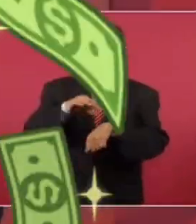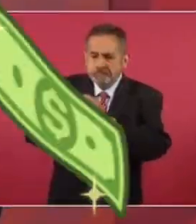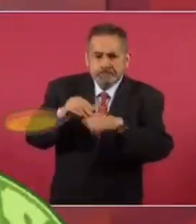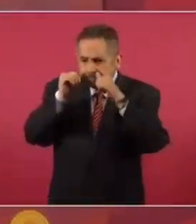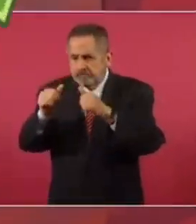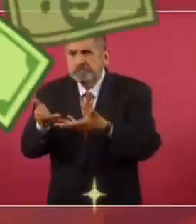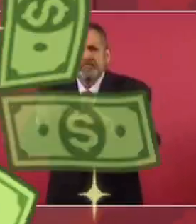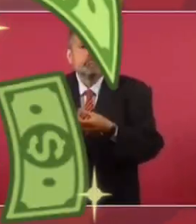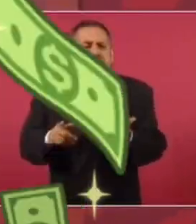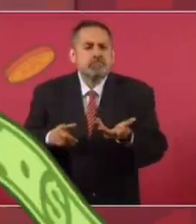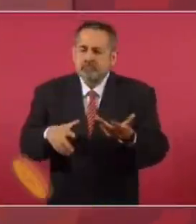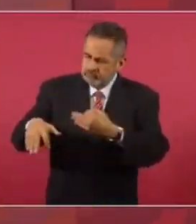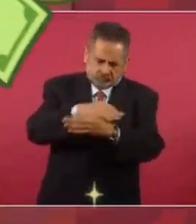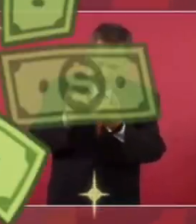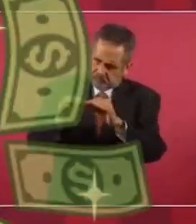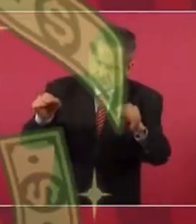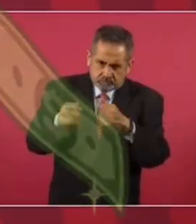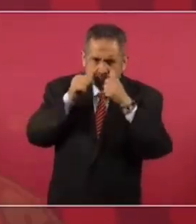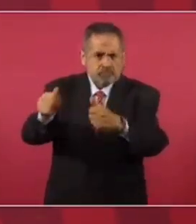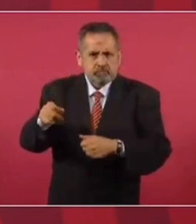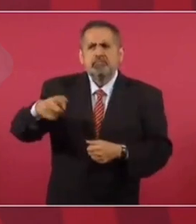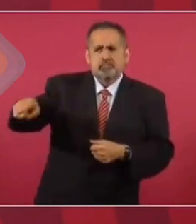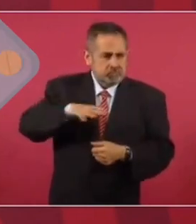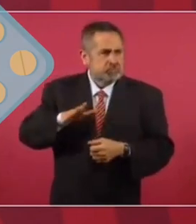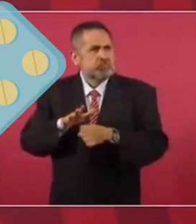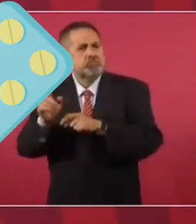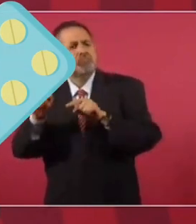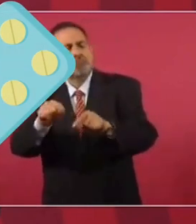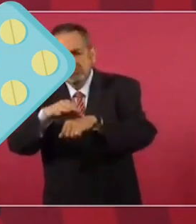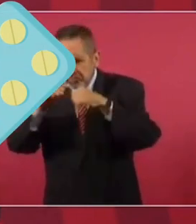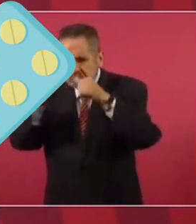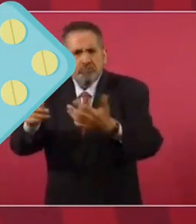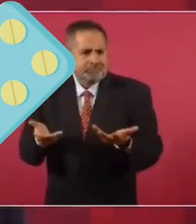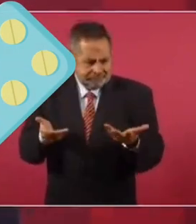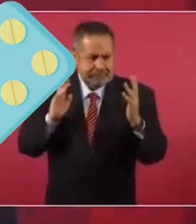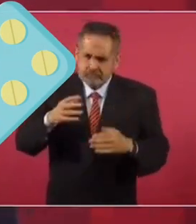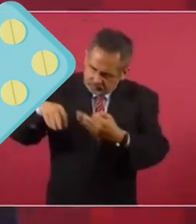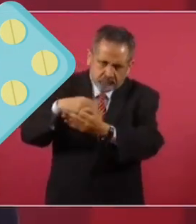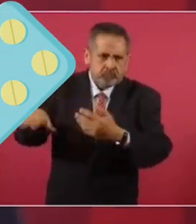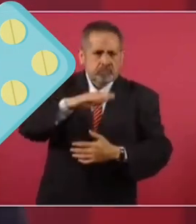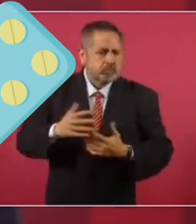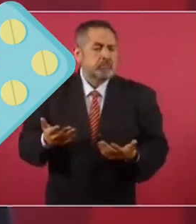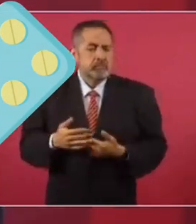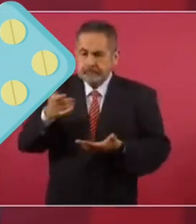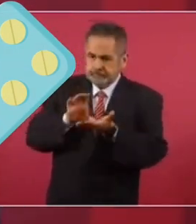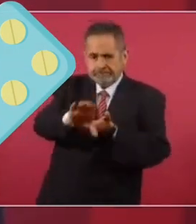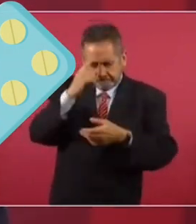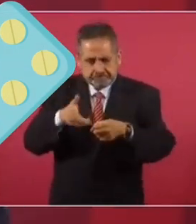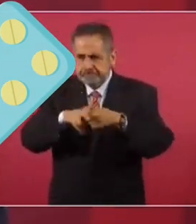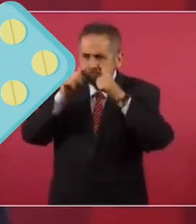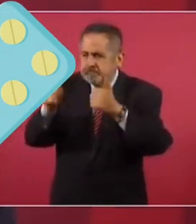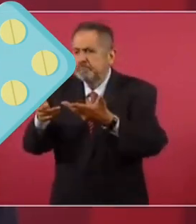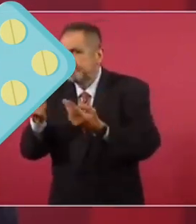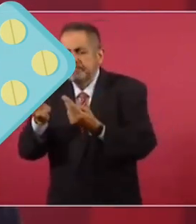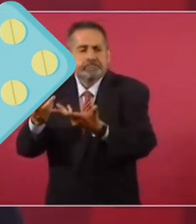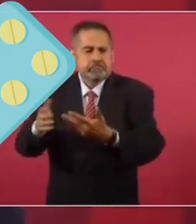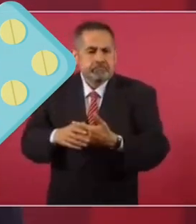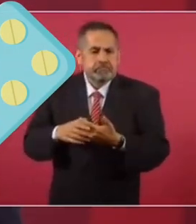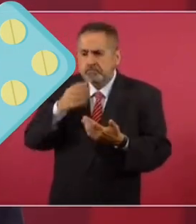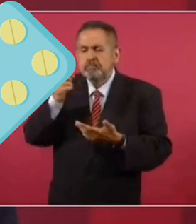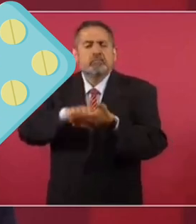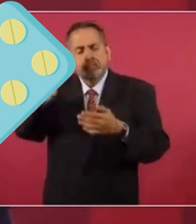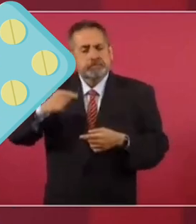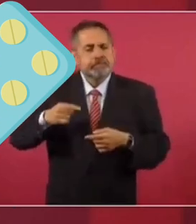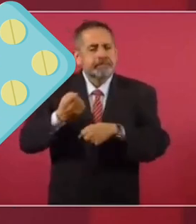médica, que todo el mundo tenga la posibilidad de atenderse y que ese dinero se utilice para que haya tratamientos